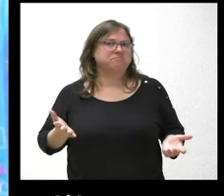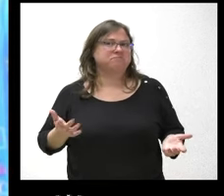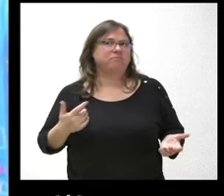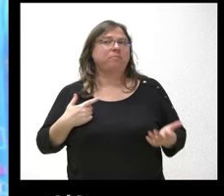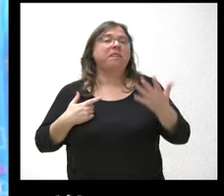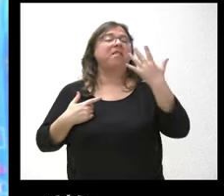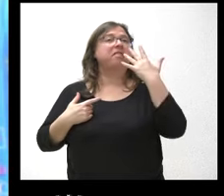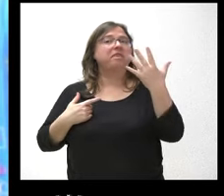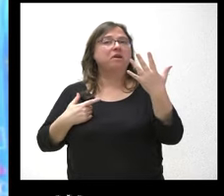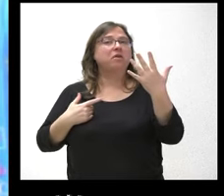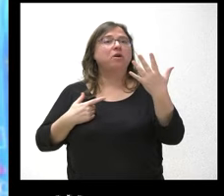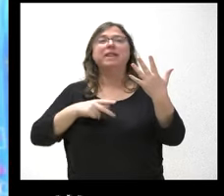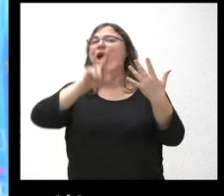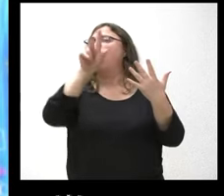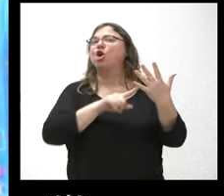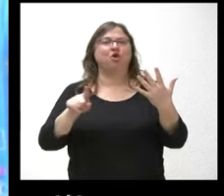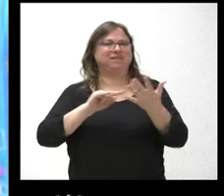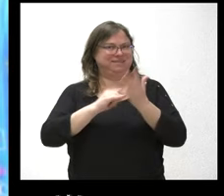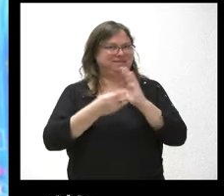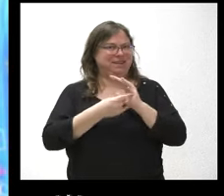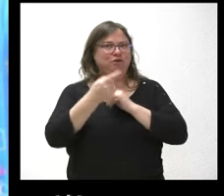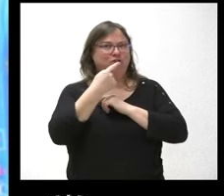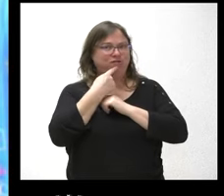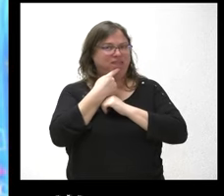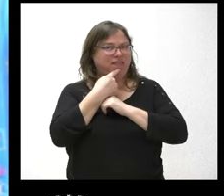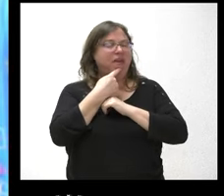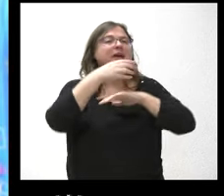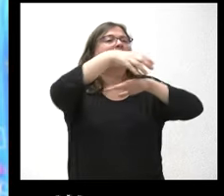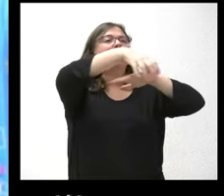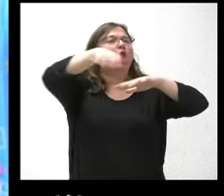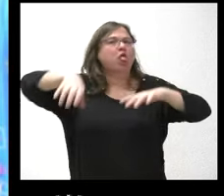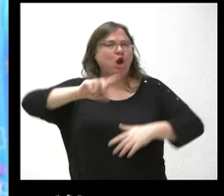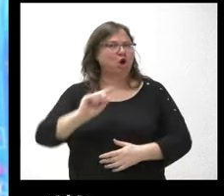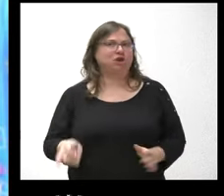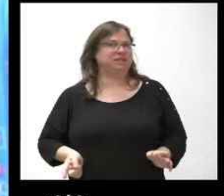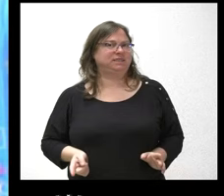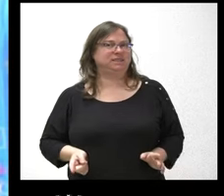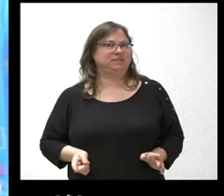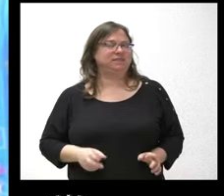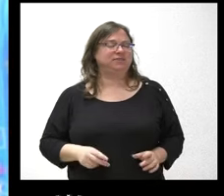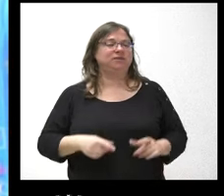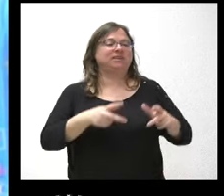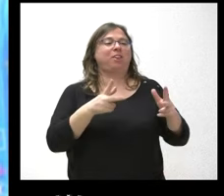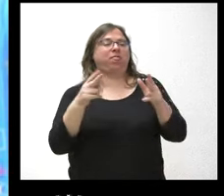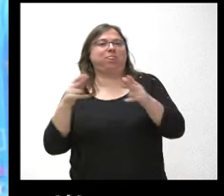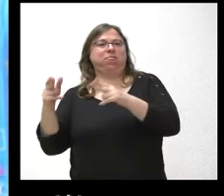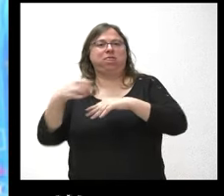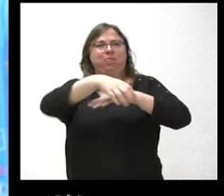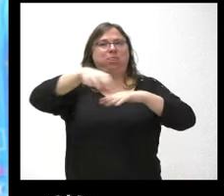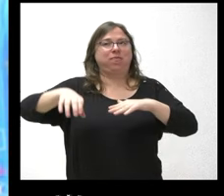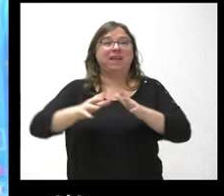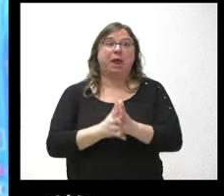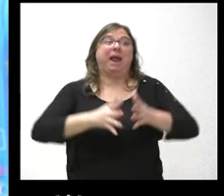ha decidido que esto no es un troceamiento, en este caso muy puntual, en concreto, ¿eh? Esto no se trata de un troceamiento de un